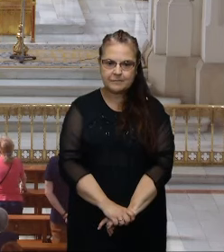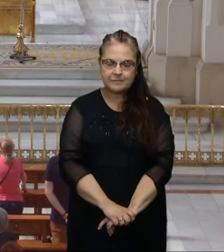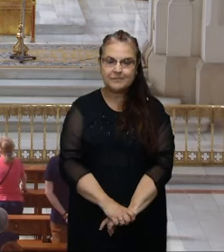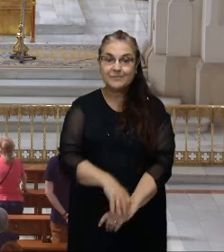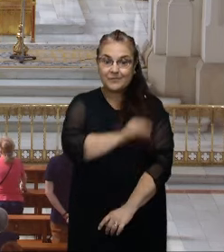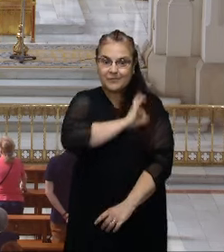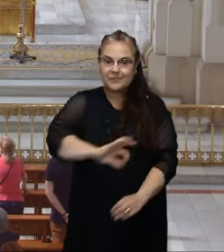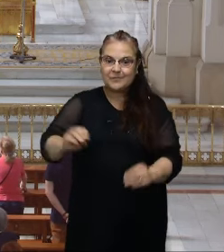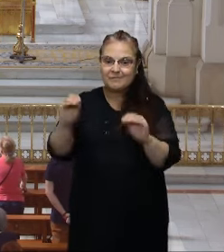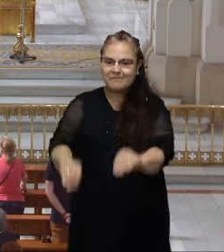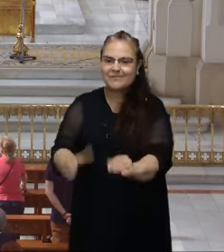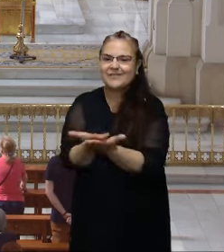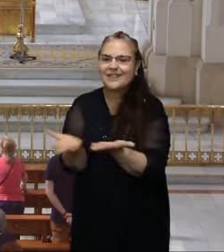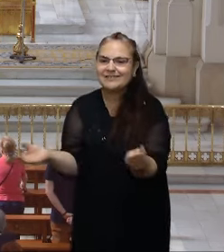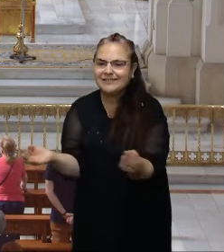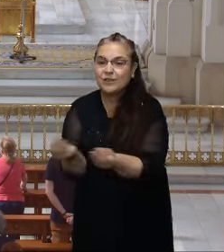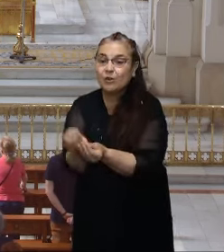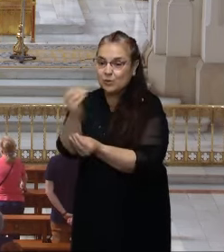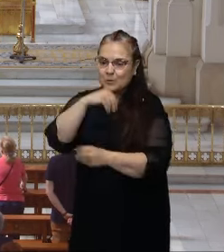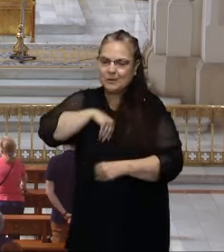El Señor esté con vosotros.